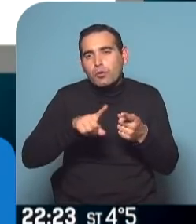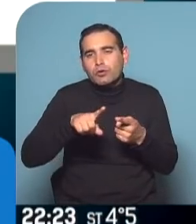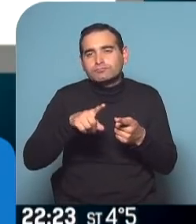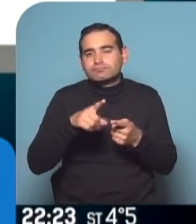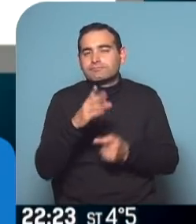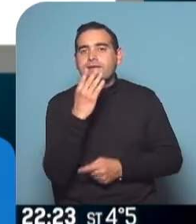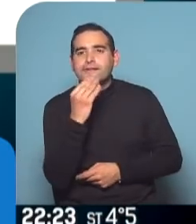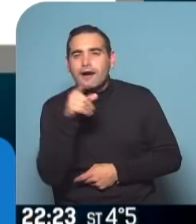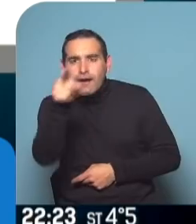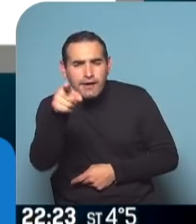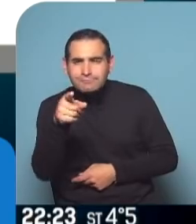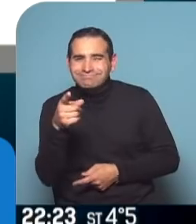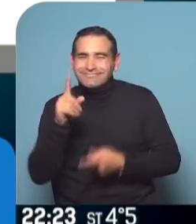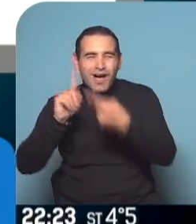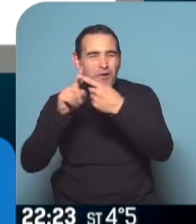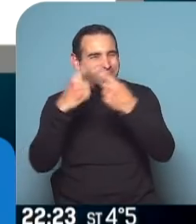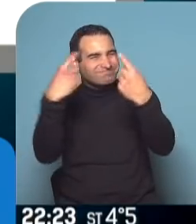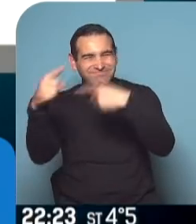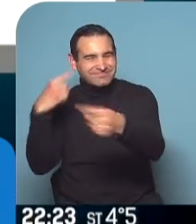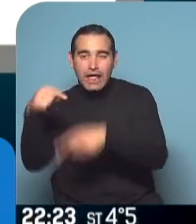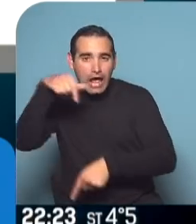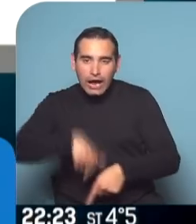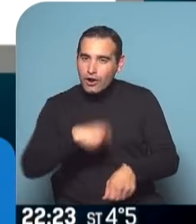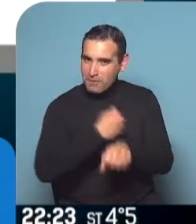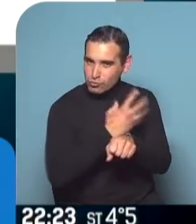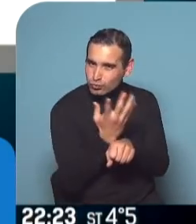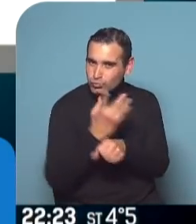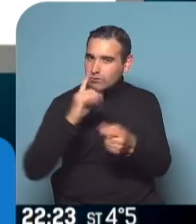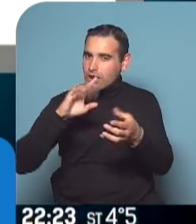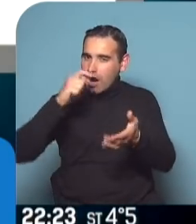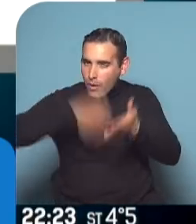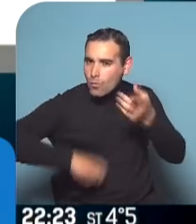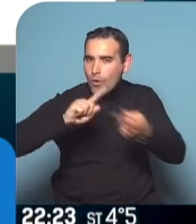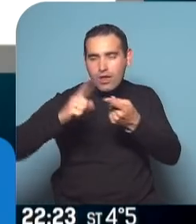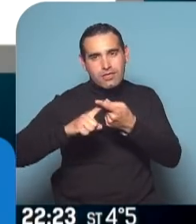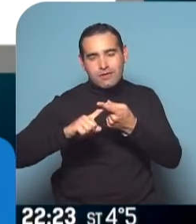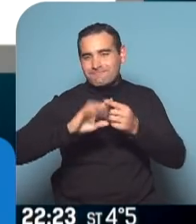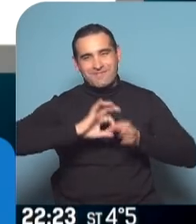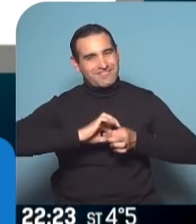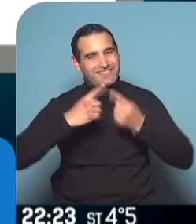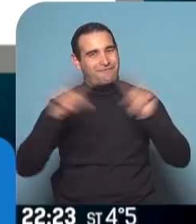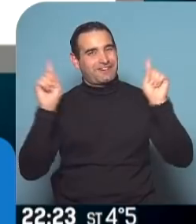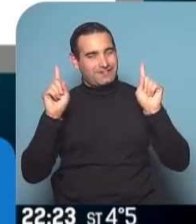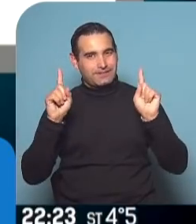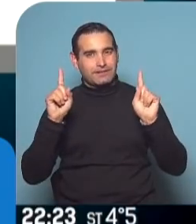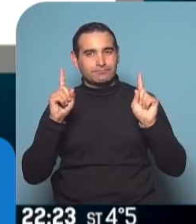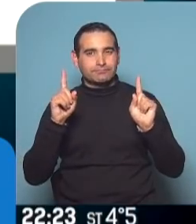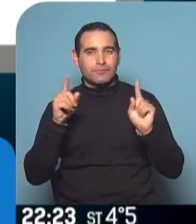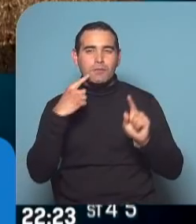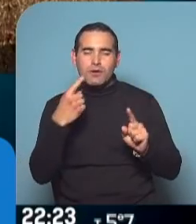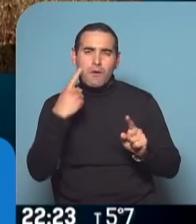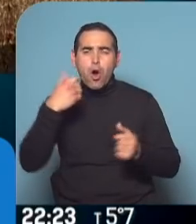con Israel, ¿no? Es decir, el volumen, estamos hablando de otro volumen y por supuesto, desde la perspectiva ambientalista, ahí el problema no es tanto la